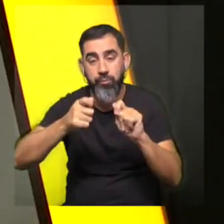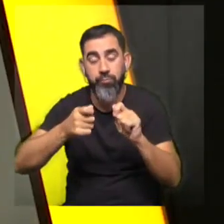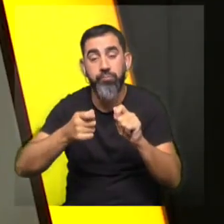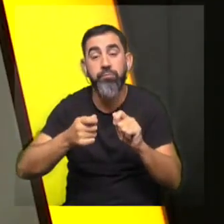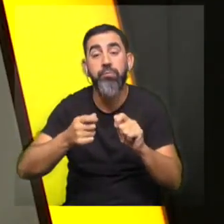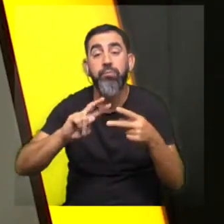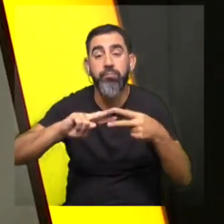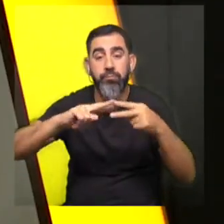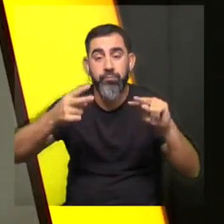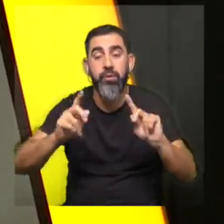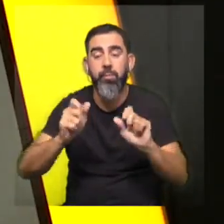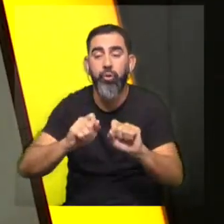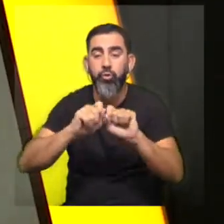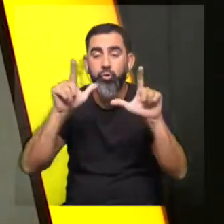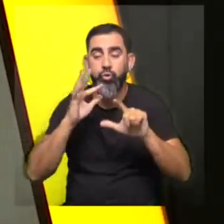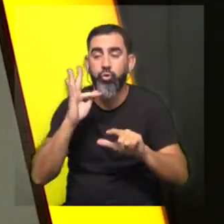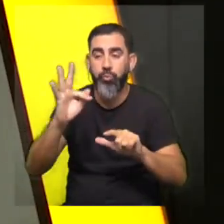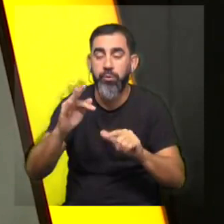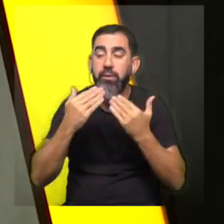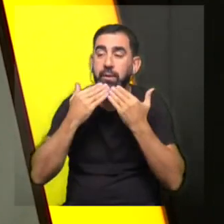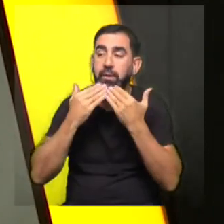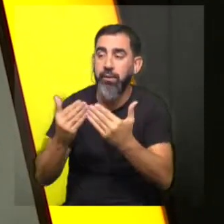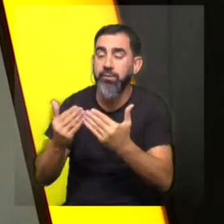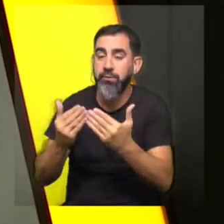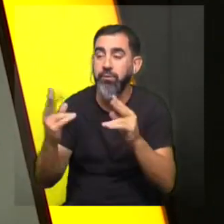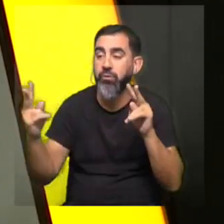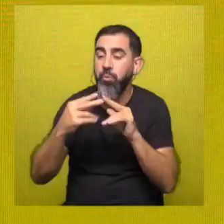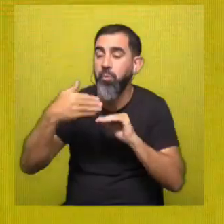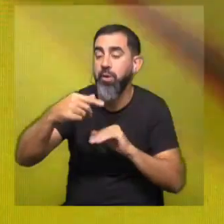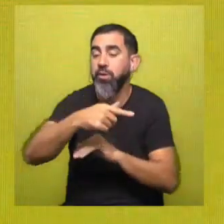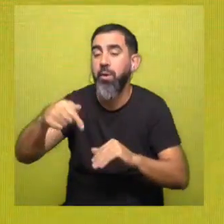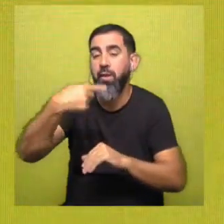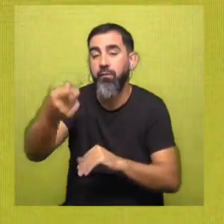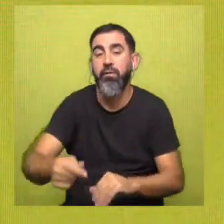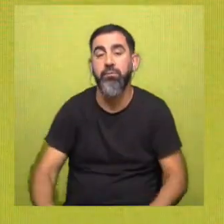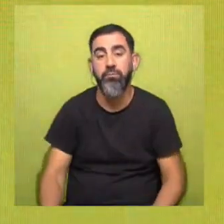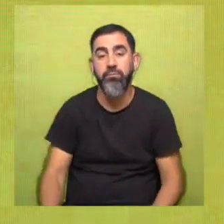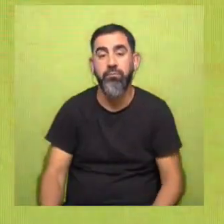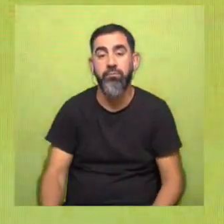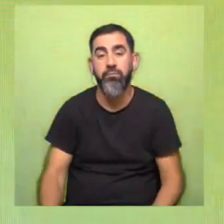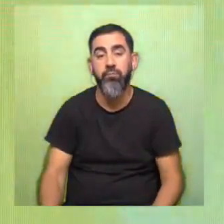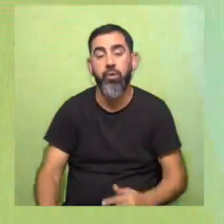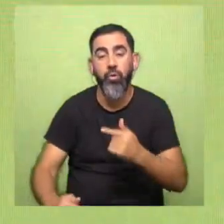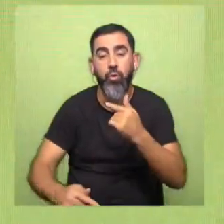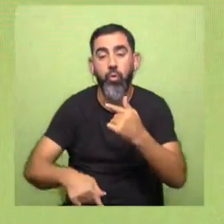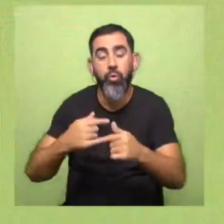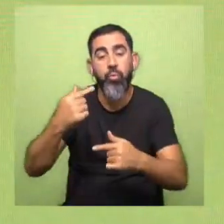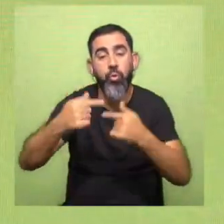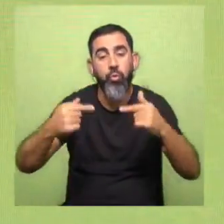nos va a deparar más sorpresas y más Exactamente. descubrimientos. Gracias, Daniela. Hasta pronto, hasta la que próxima, hasta la semana que viene. Vamos a seguir hablando de